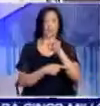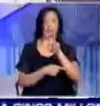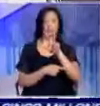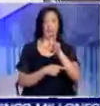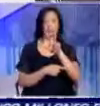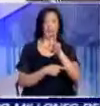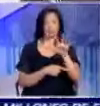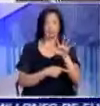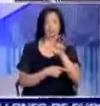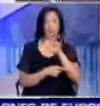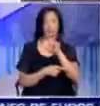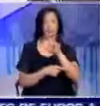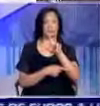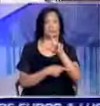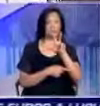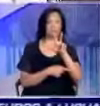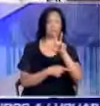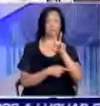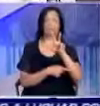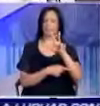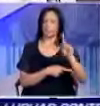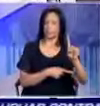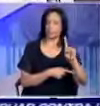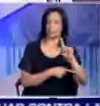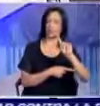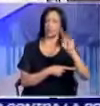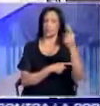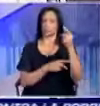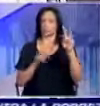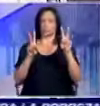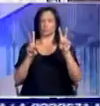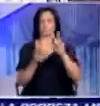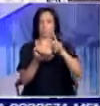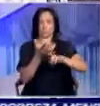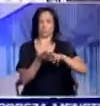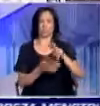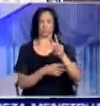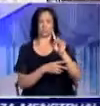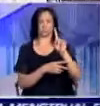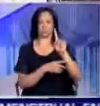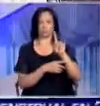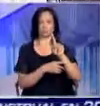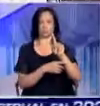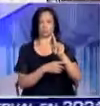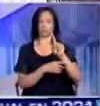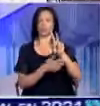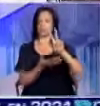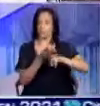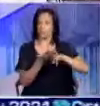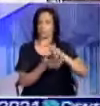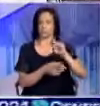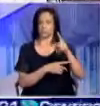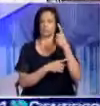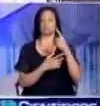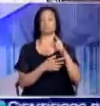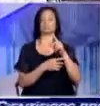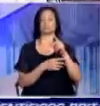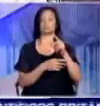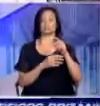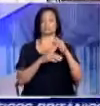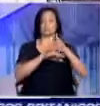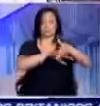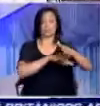31 y 1 de enero de 2021 toque de queda 5 de la